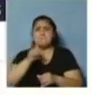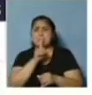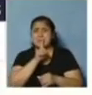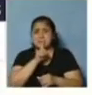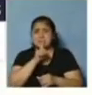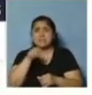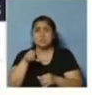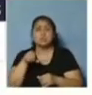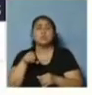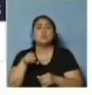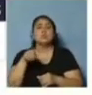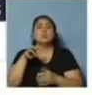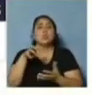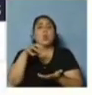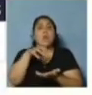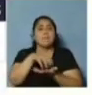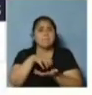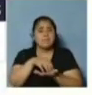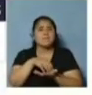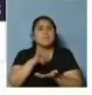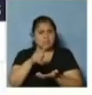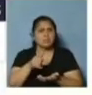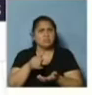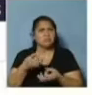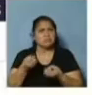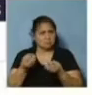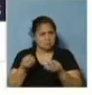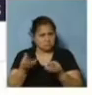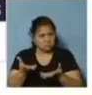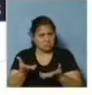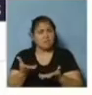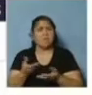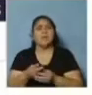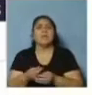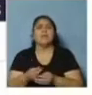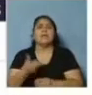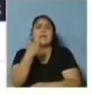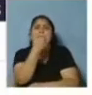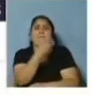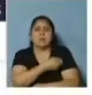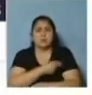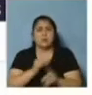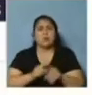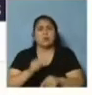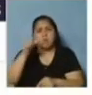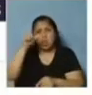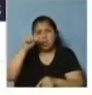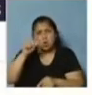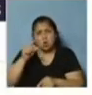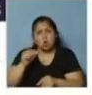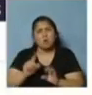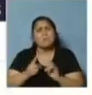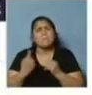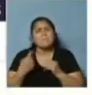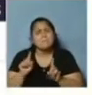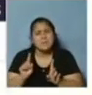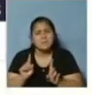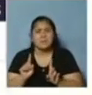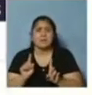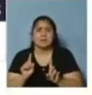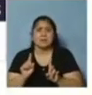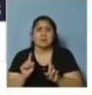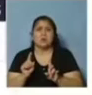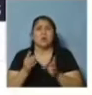vacuna que como síntoma relacionado puede dar un poco de dolor local, no mucho más que eso.